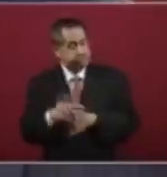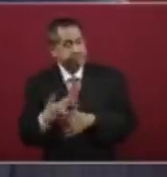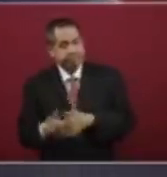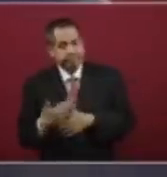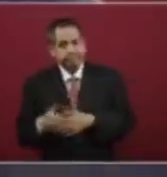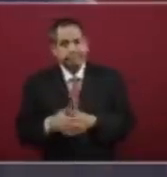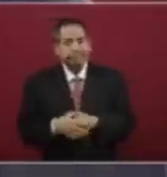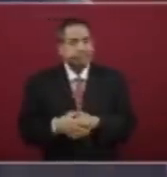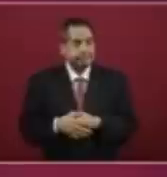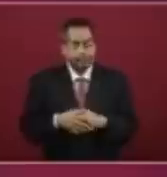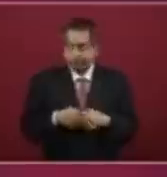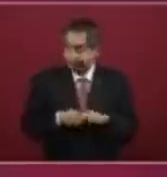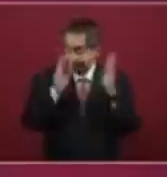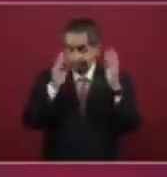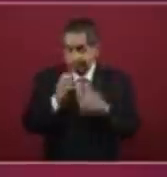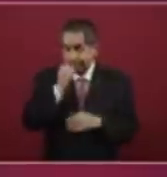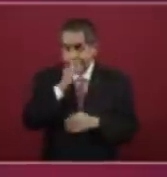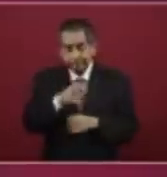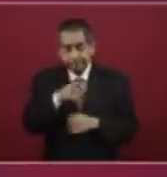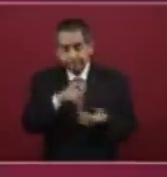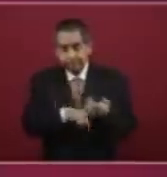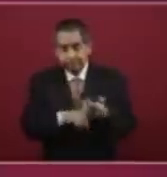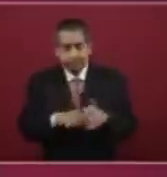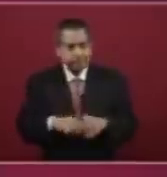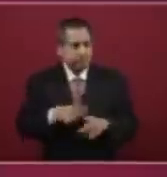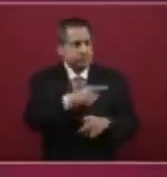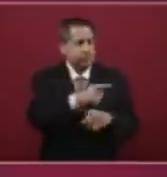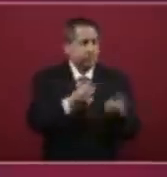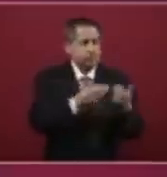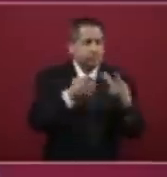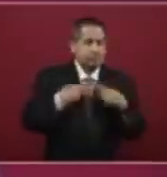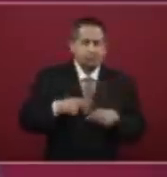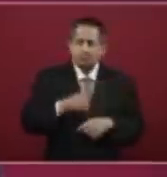salió hasta el racismo,